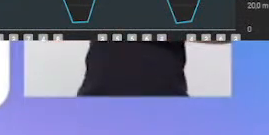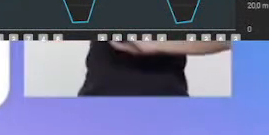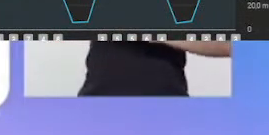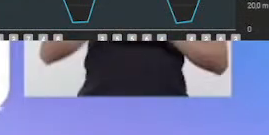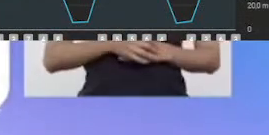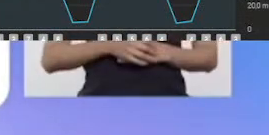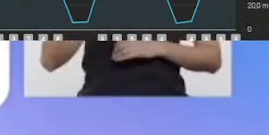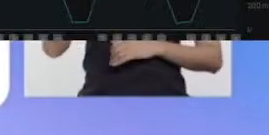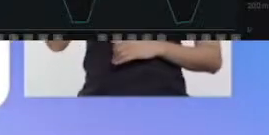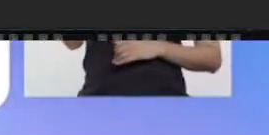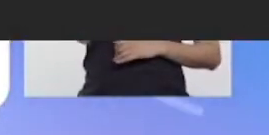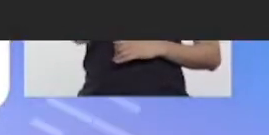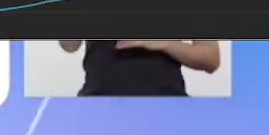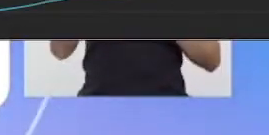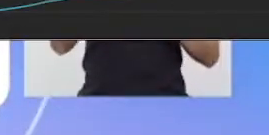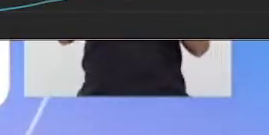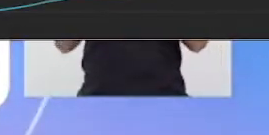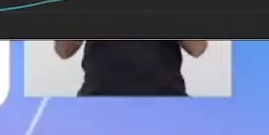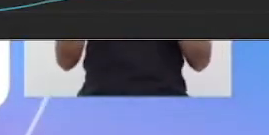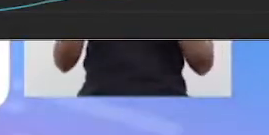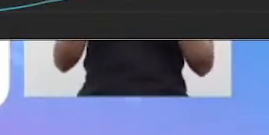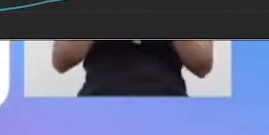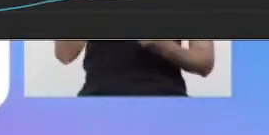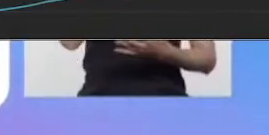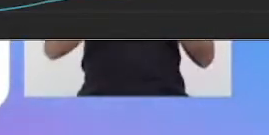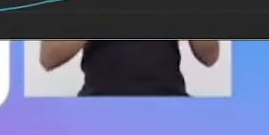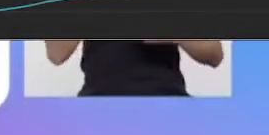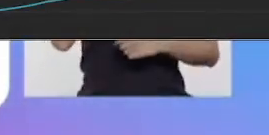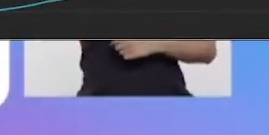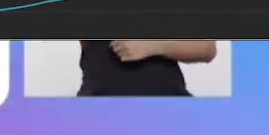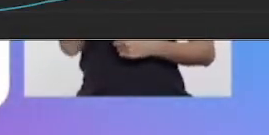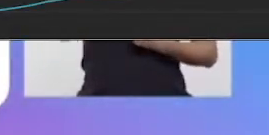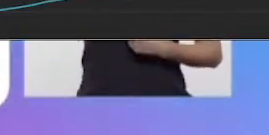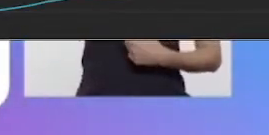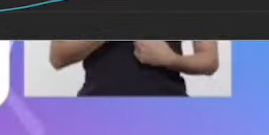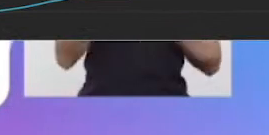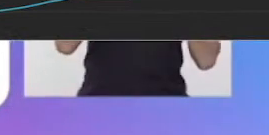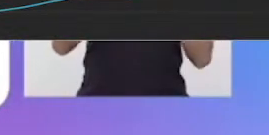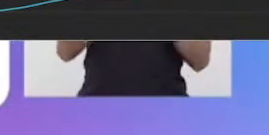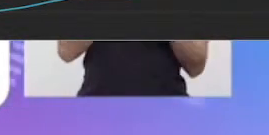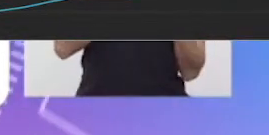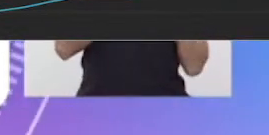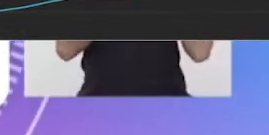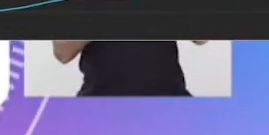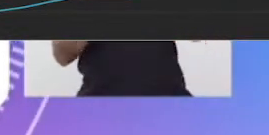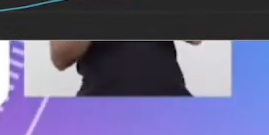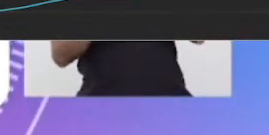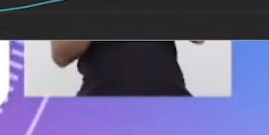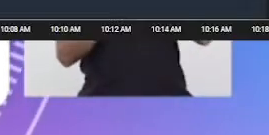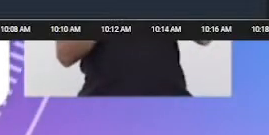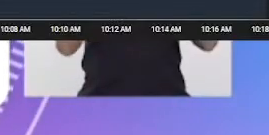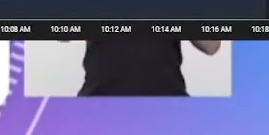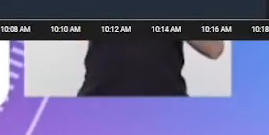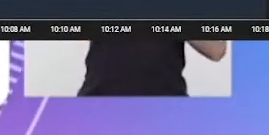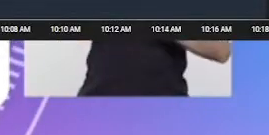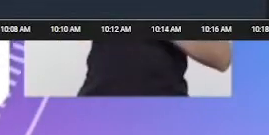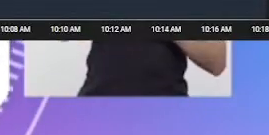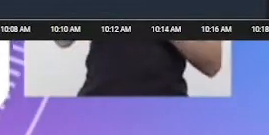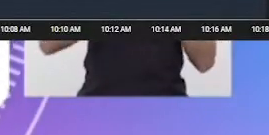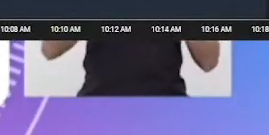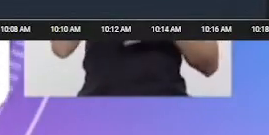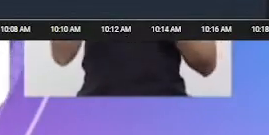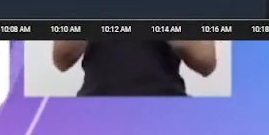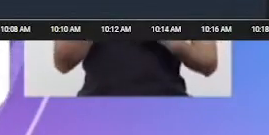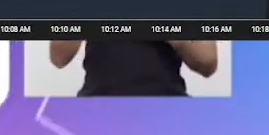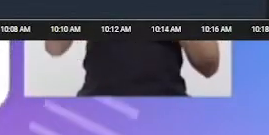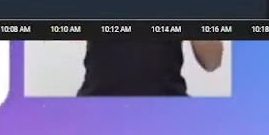exposición? La segunda pregunta es, ¿qué digo cuando presento mi afiche? ¿Y qué debemos decir? Bueno,